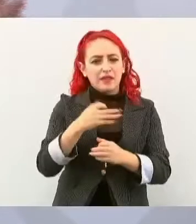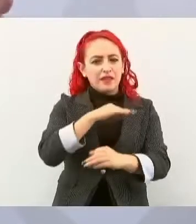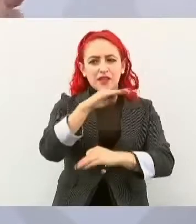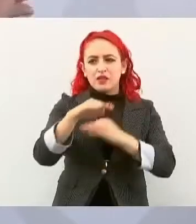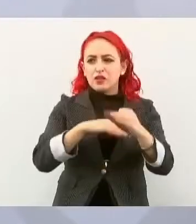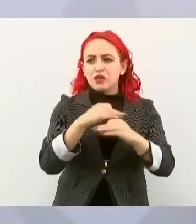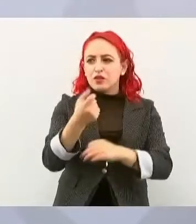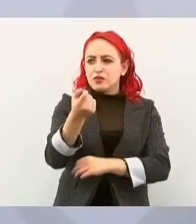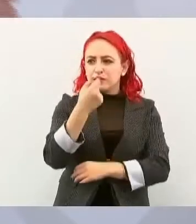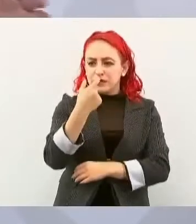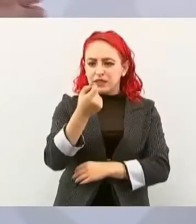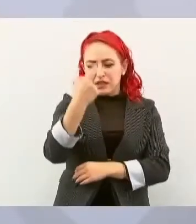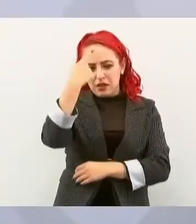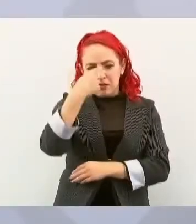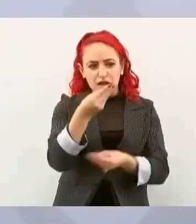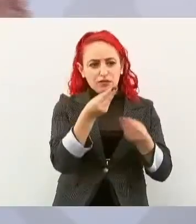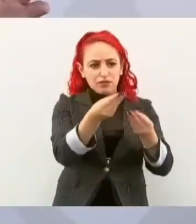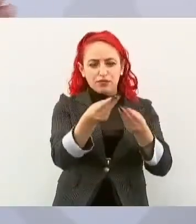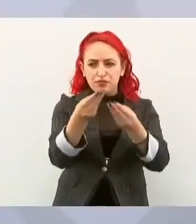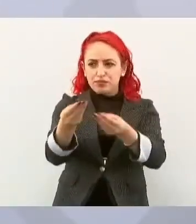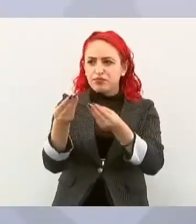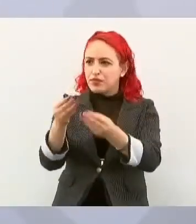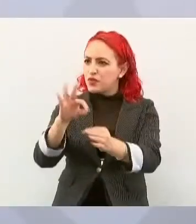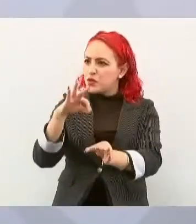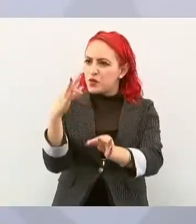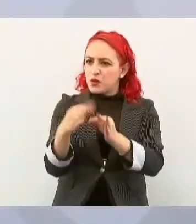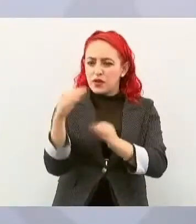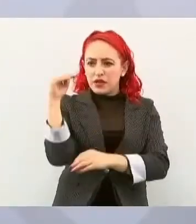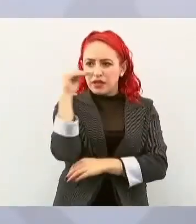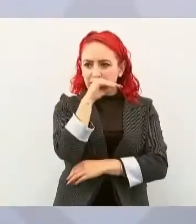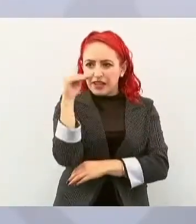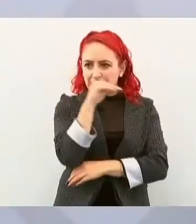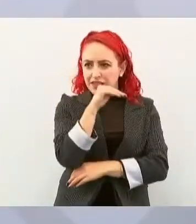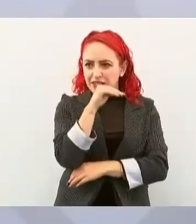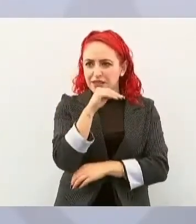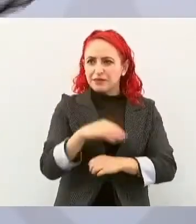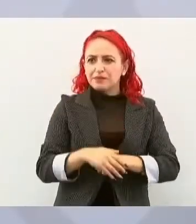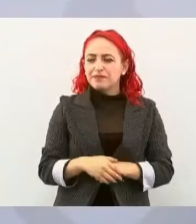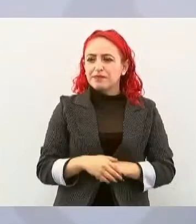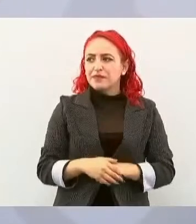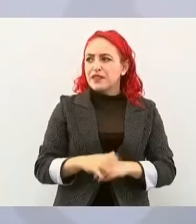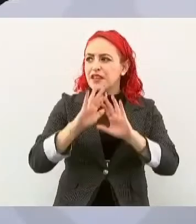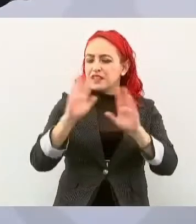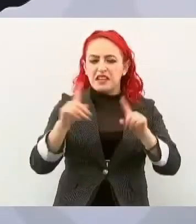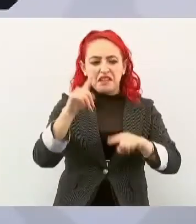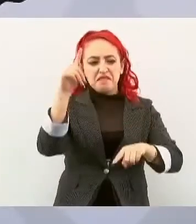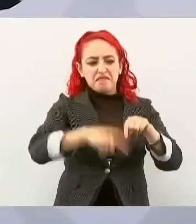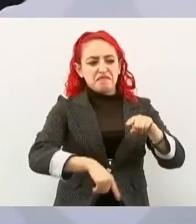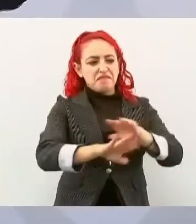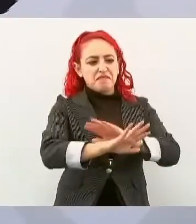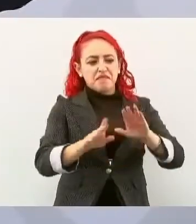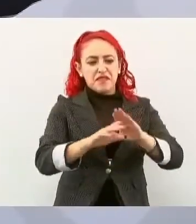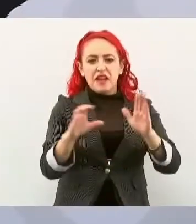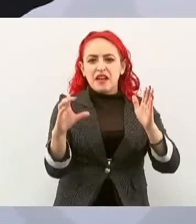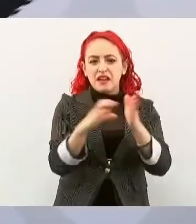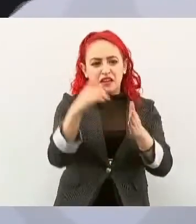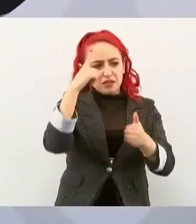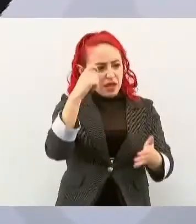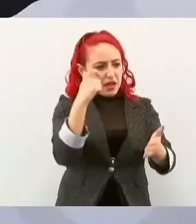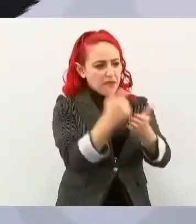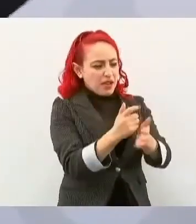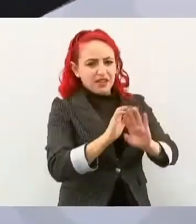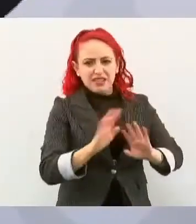los medicamentos para entregarlos de manera gratuita. Ya estamos quitando las cajas